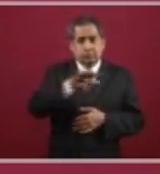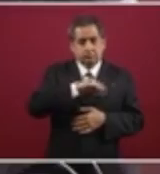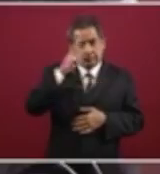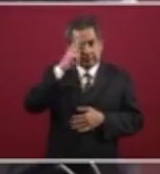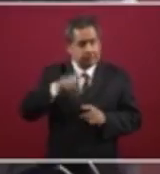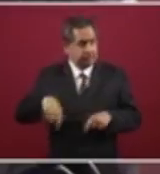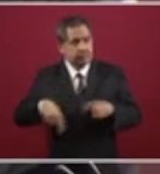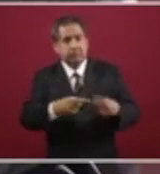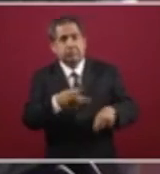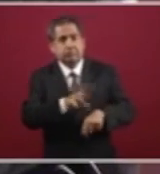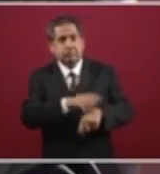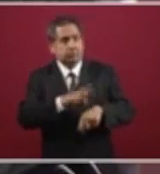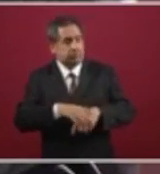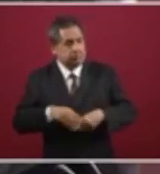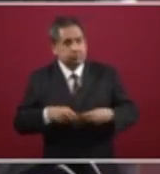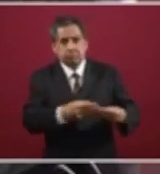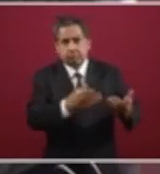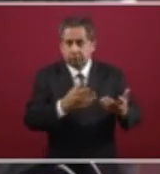territorio nacional.